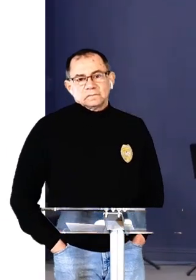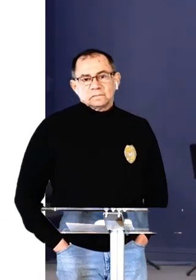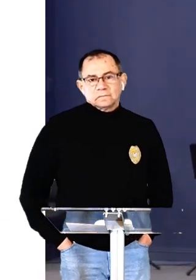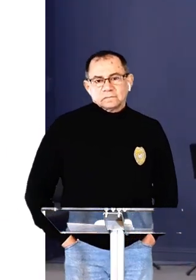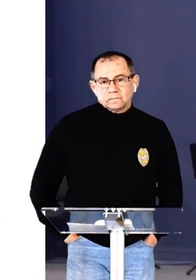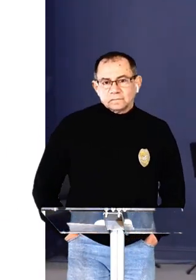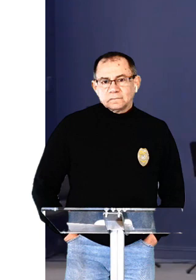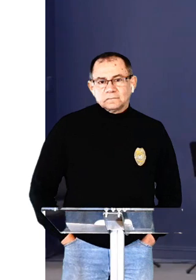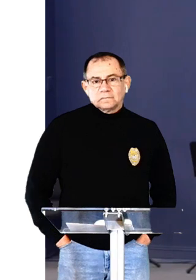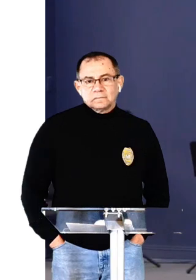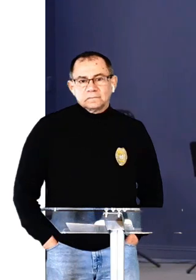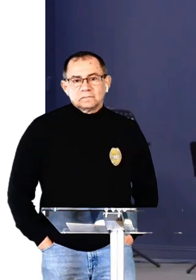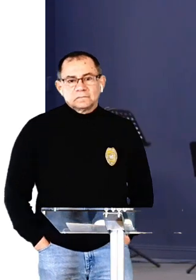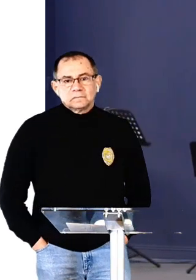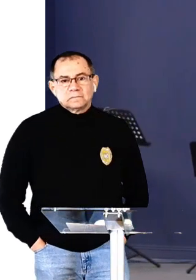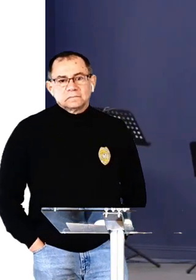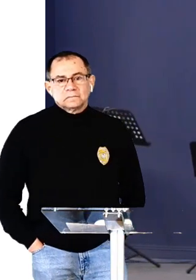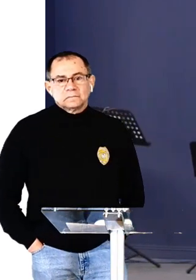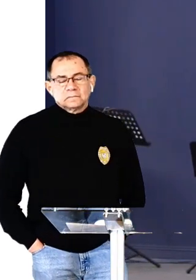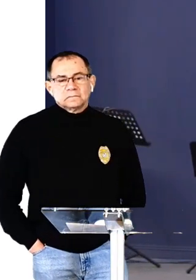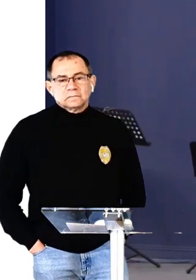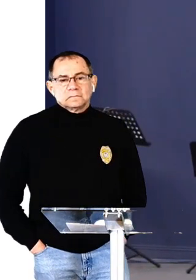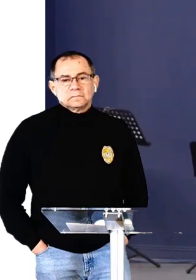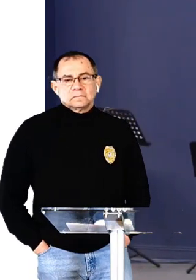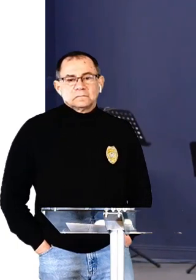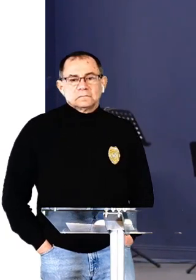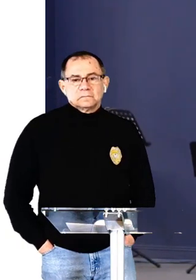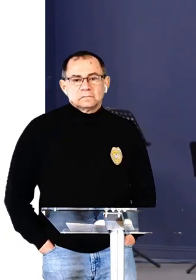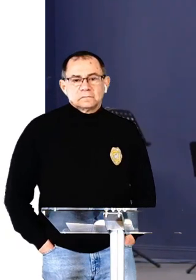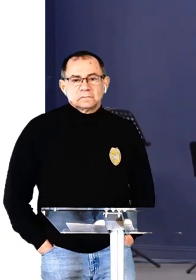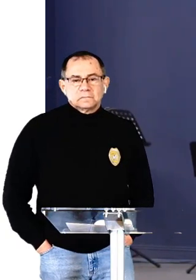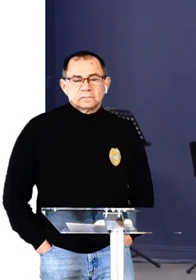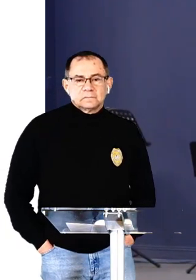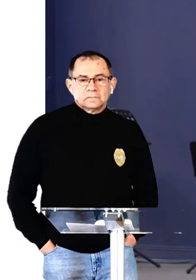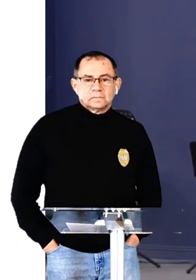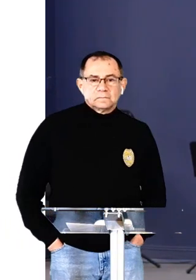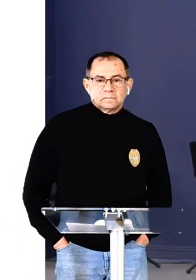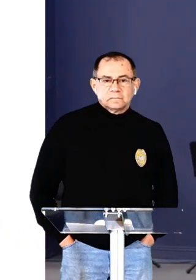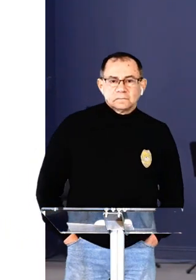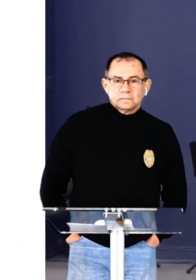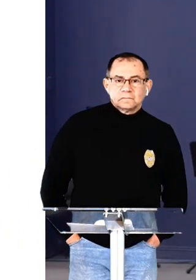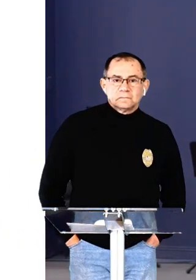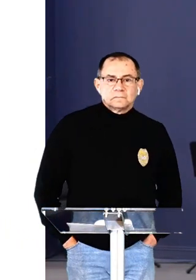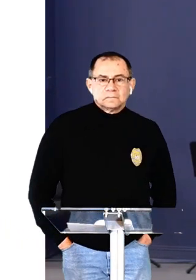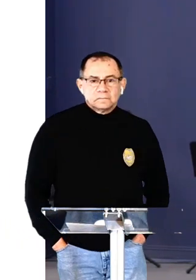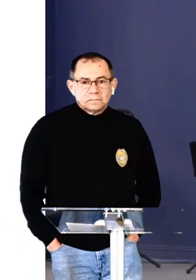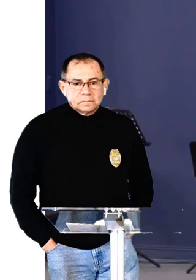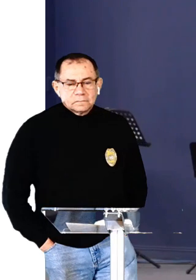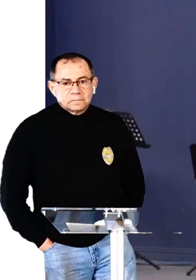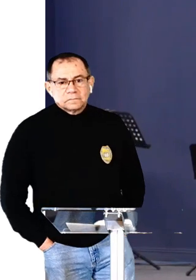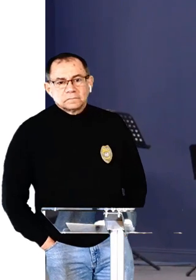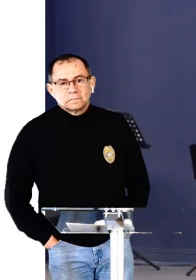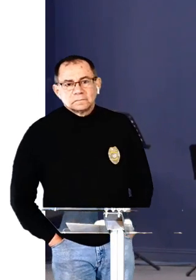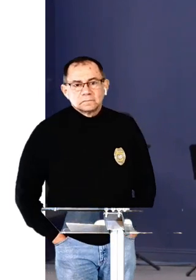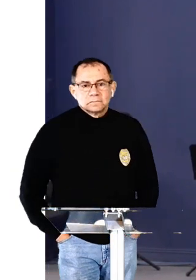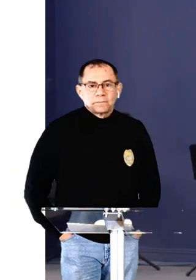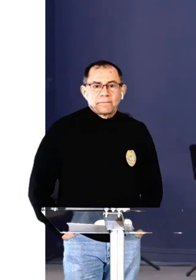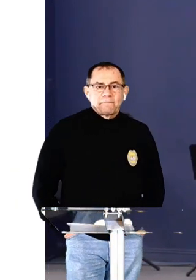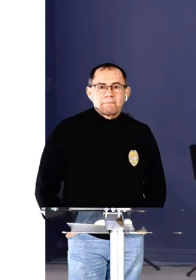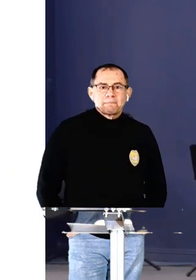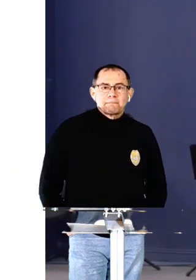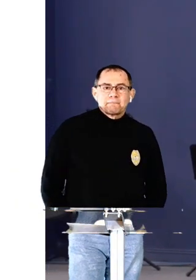Amén. Pueden tomar sus asientos si son tan amables. Pastor Guido, muy amable, gracias por abrir